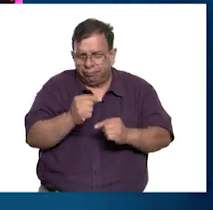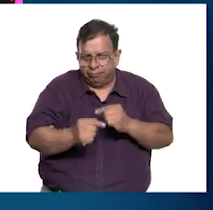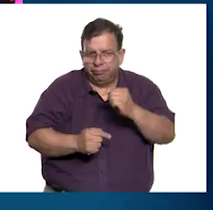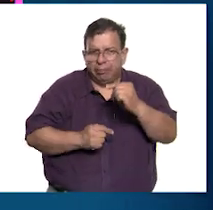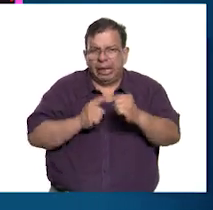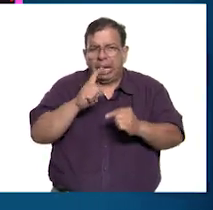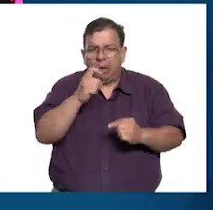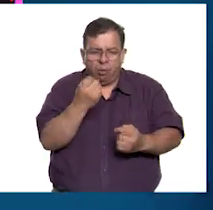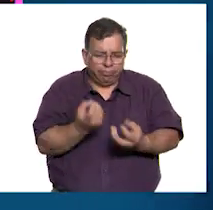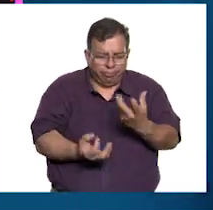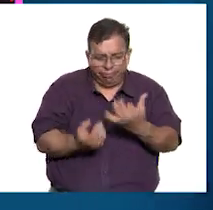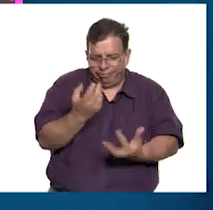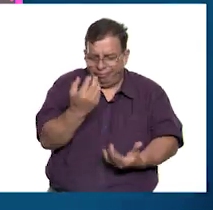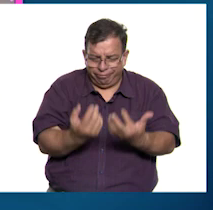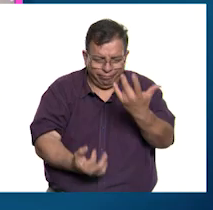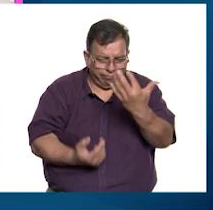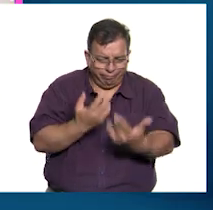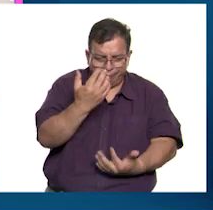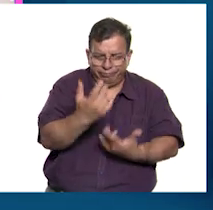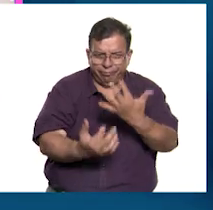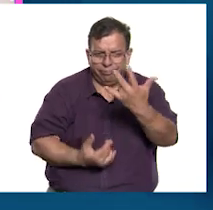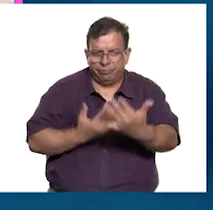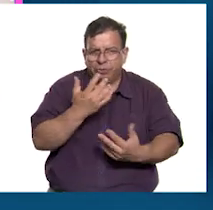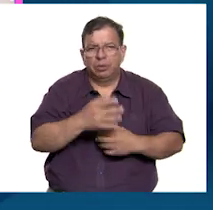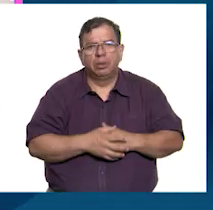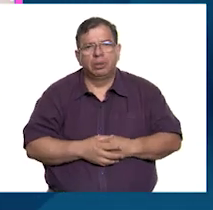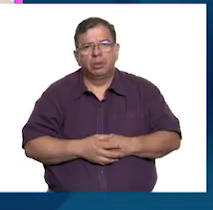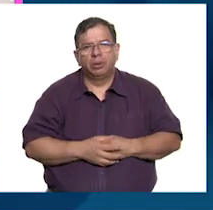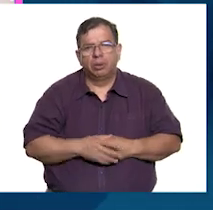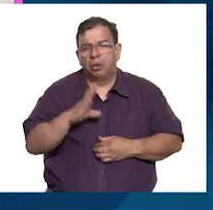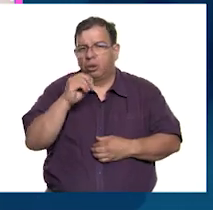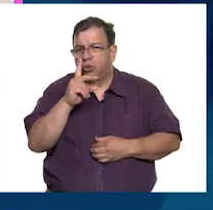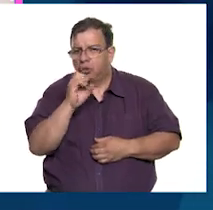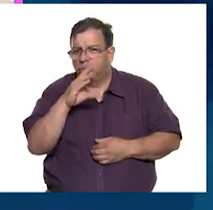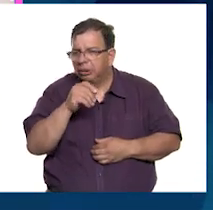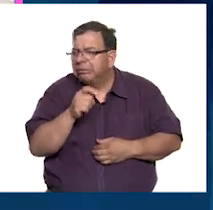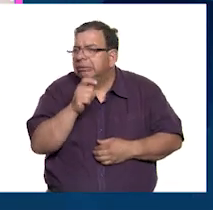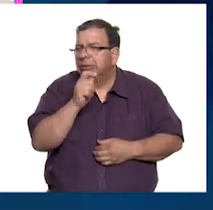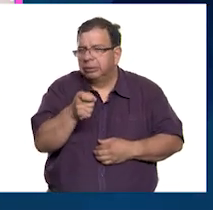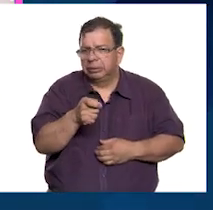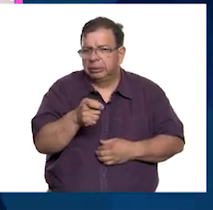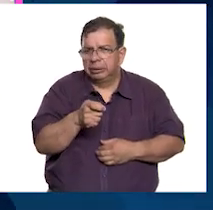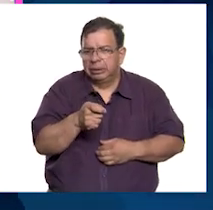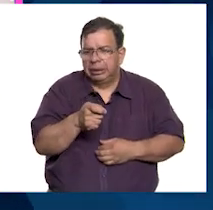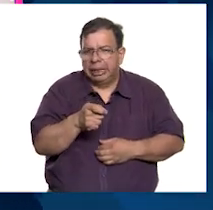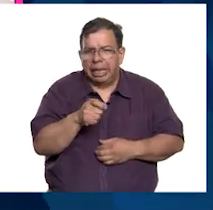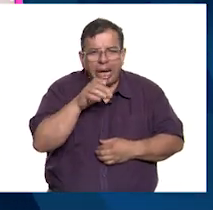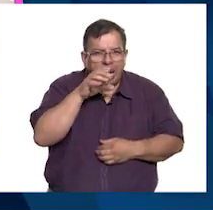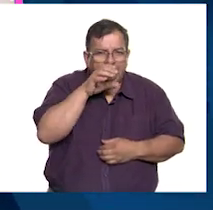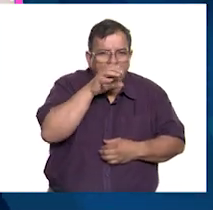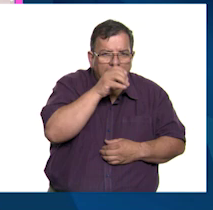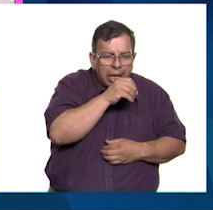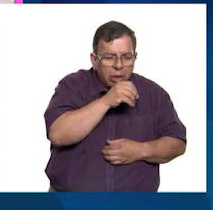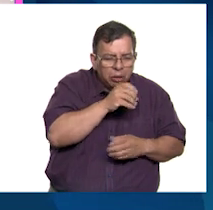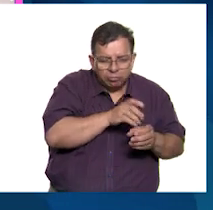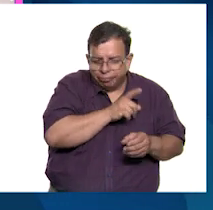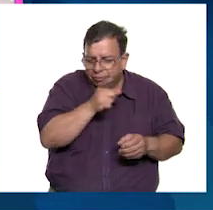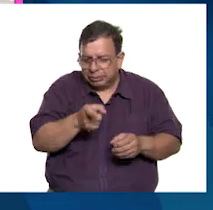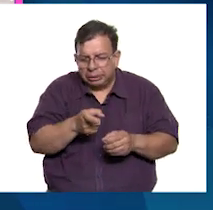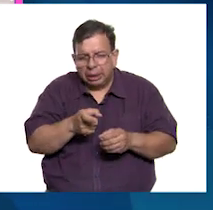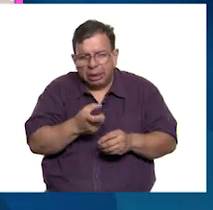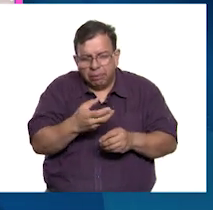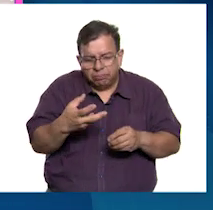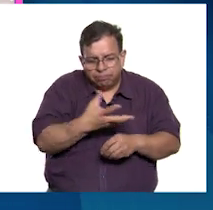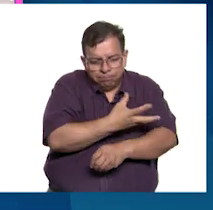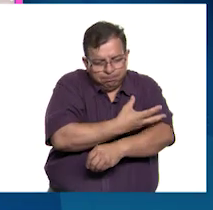agua está hirviendo. La conducción consiste en transmitir el calor a un objeto sólido y esto